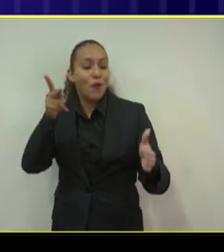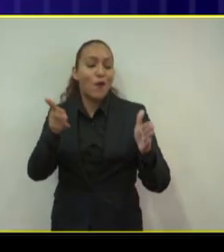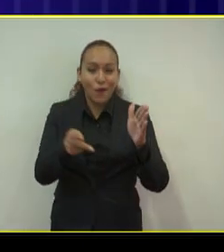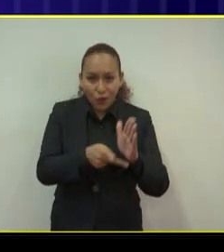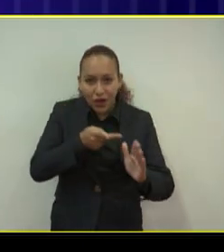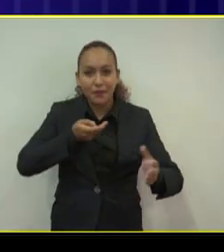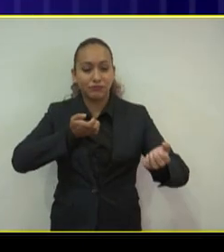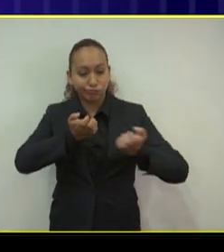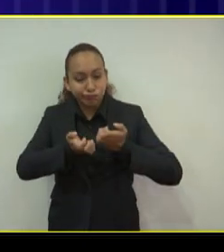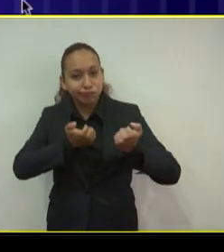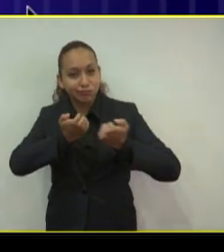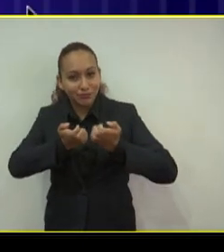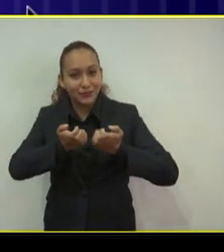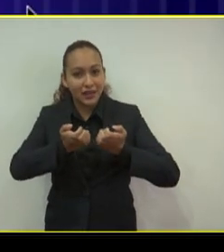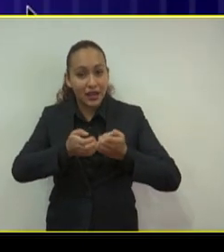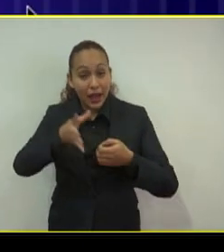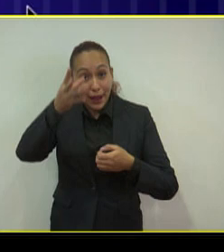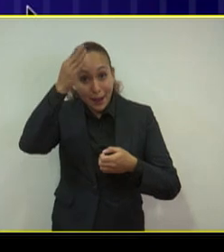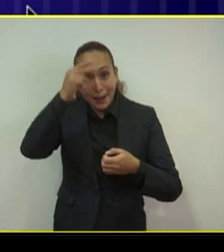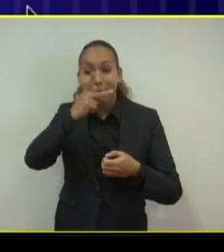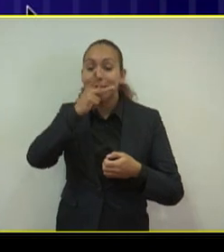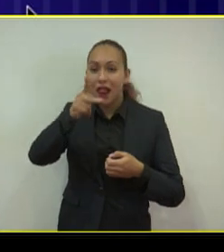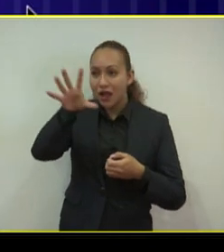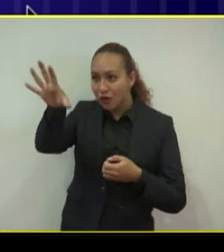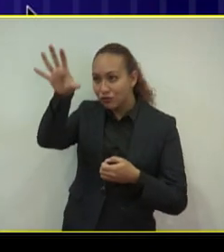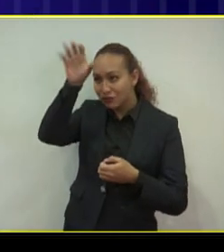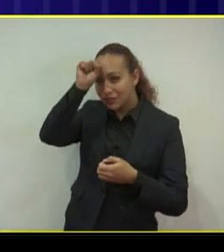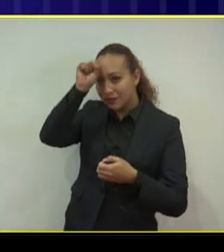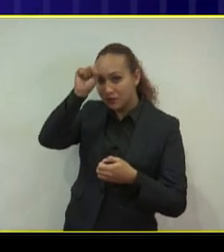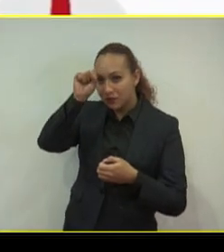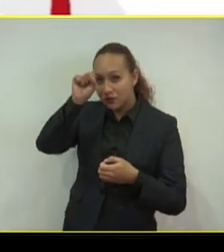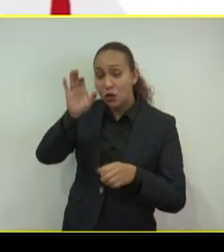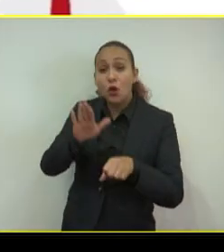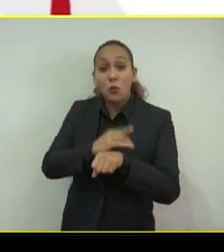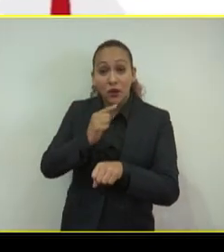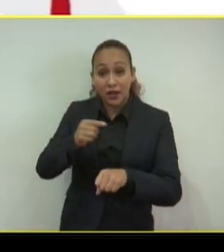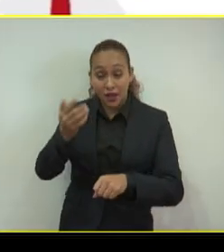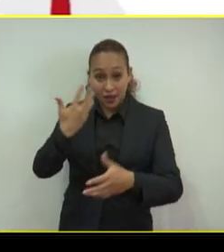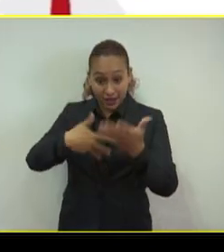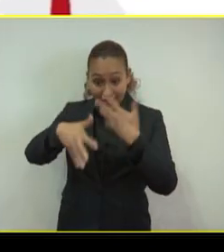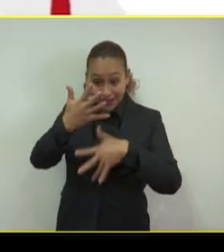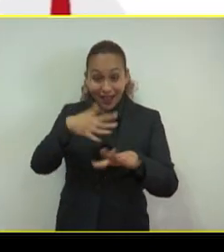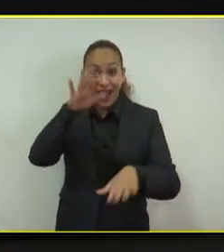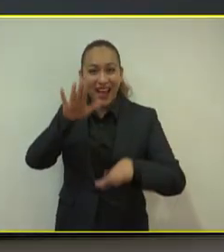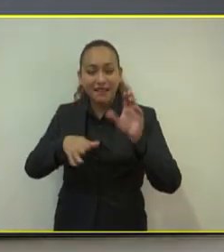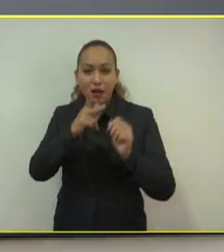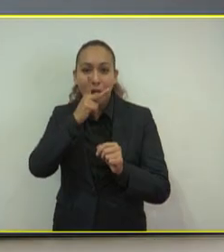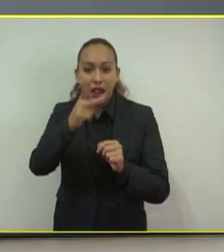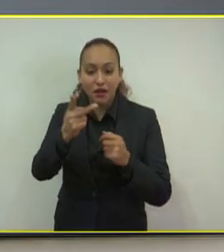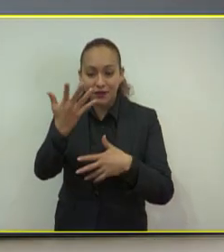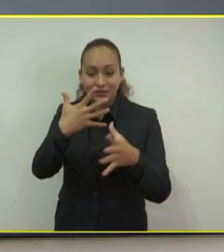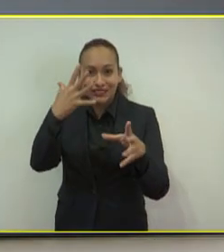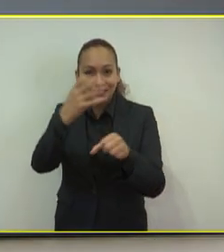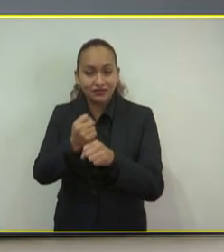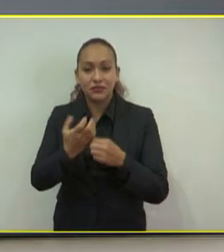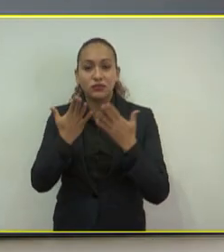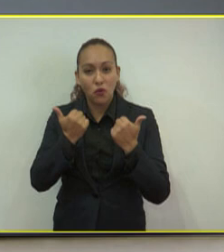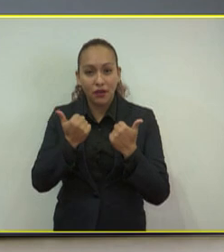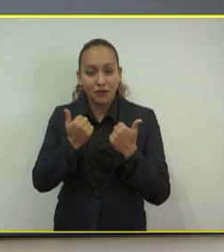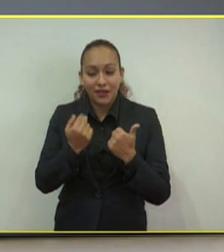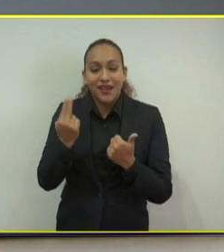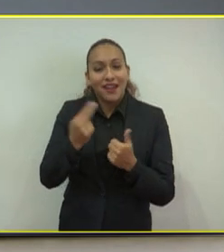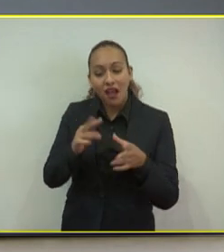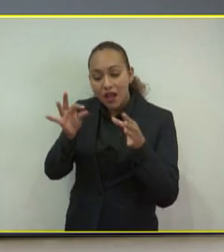Ofrecer al usuario la herramienta expresiva de aquellos conceptos que aún no existen en la lengua de señas. De manera conjunta,